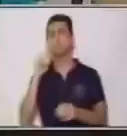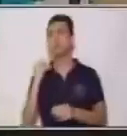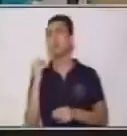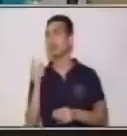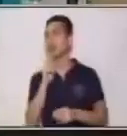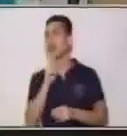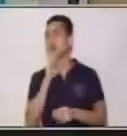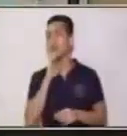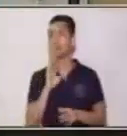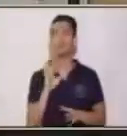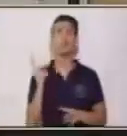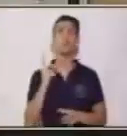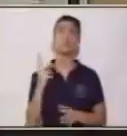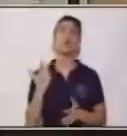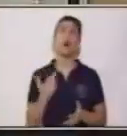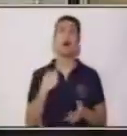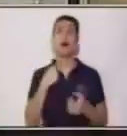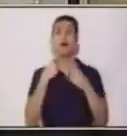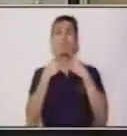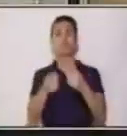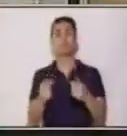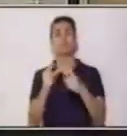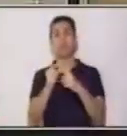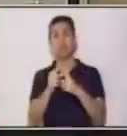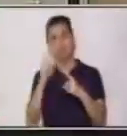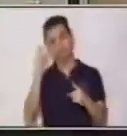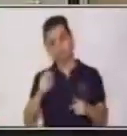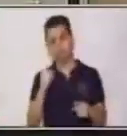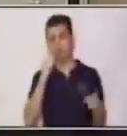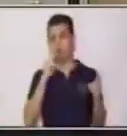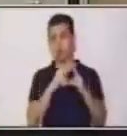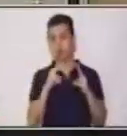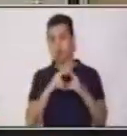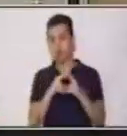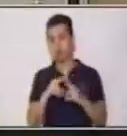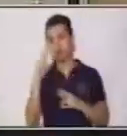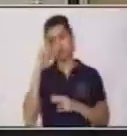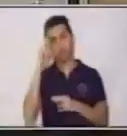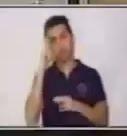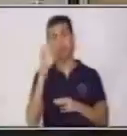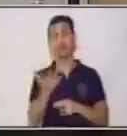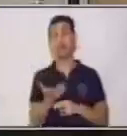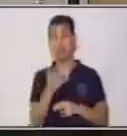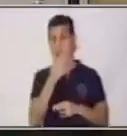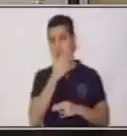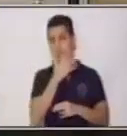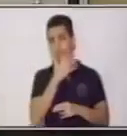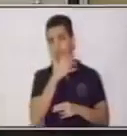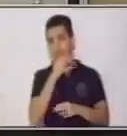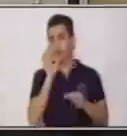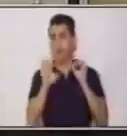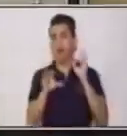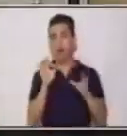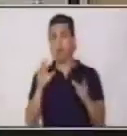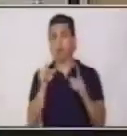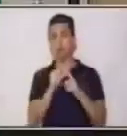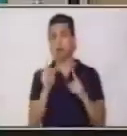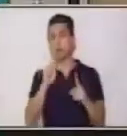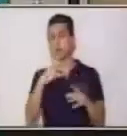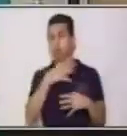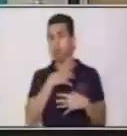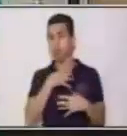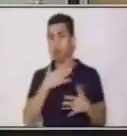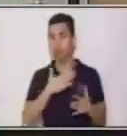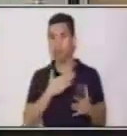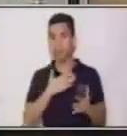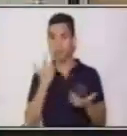es solamente decir las palabras, debemos de conocerlas. Y recuerda que algunas de ellas pues no son propias de nuestra lengua, nuestro